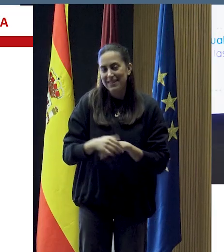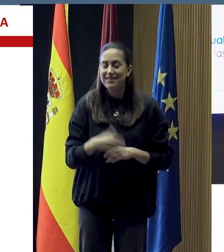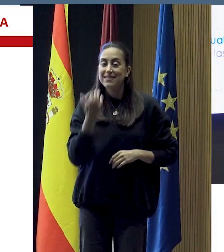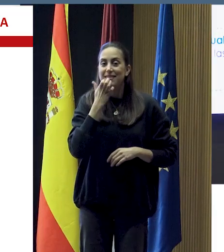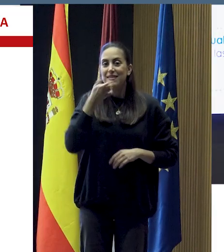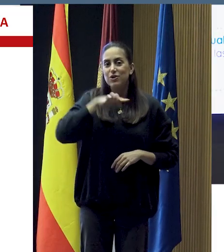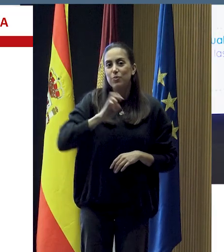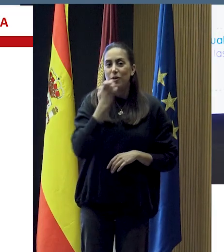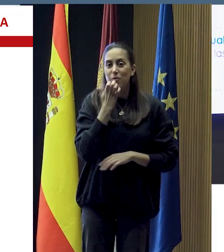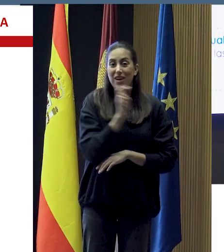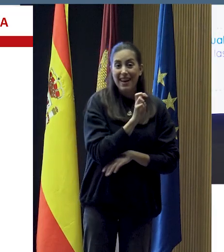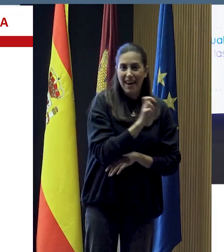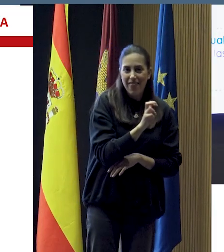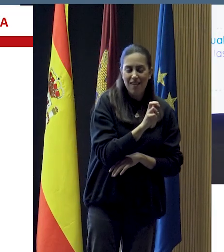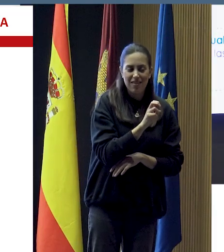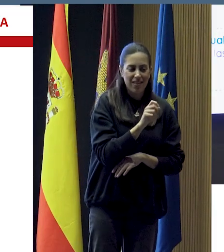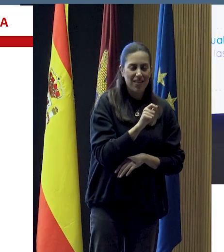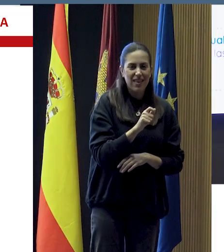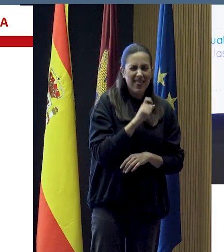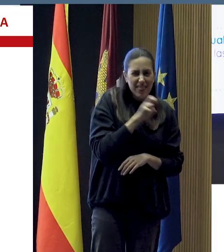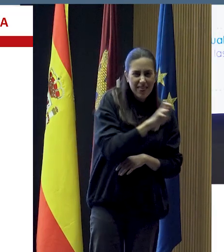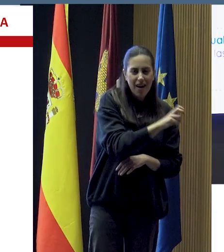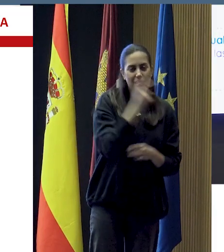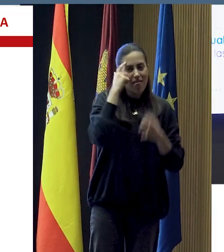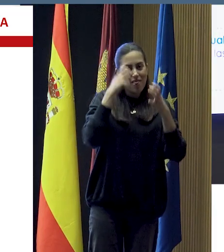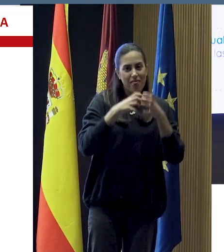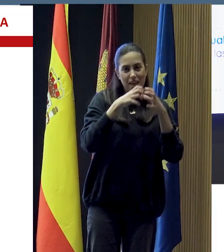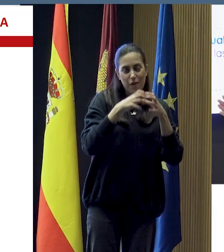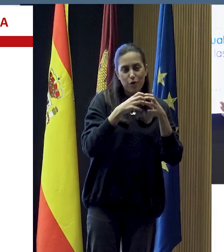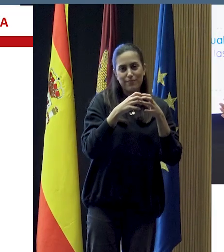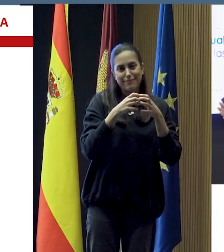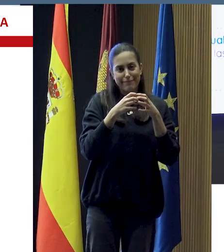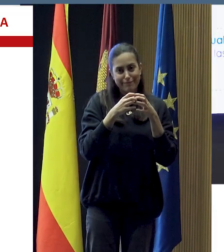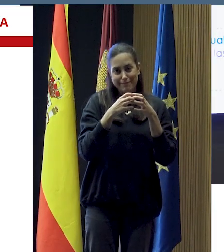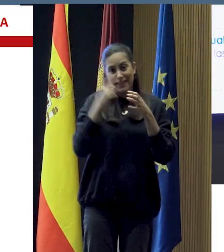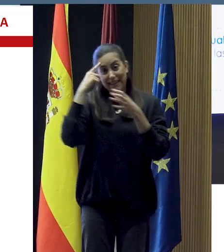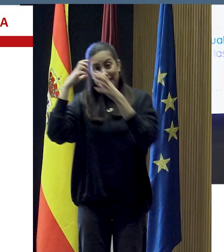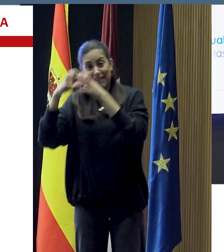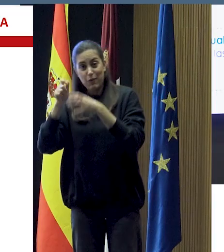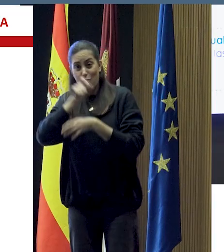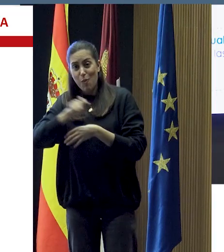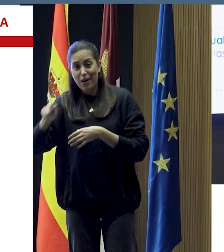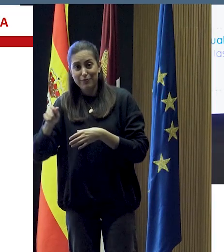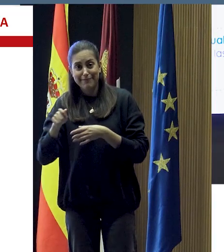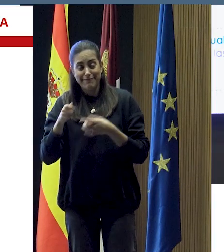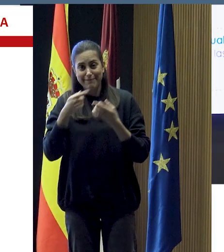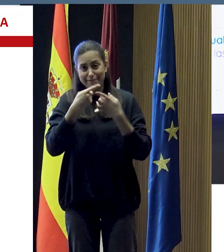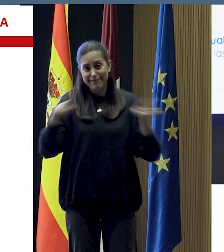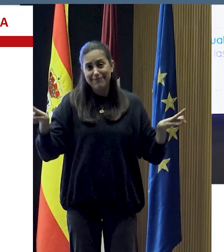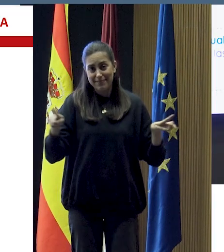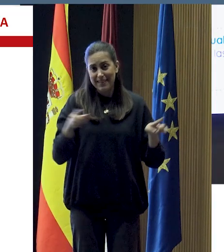tenemos es una rata que su cerebro pues, dista muchísimo evolutivamente al cerebro de los